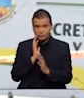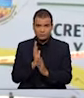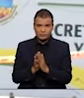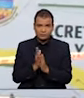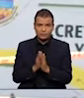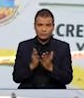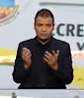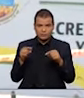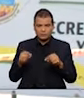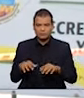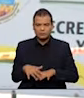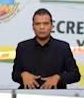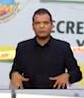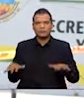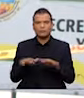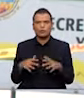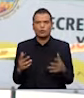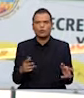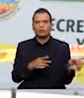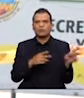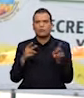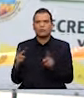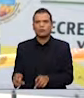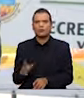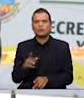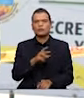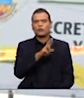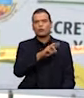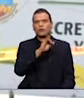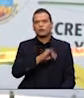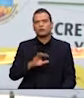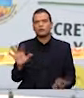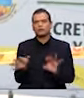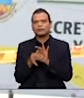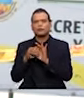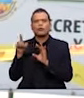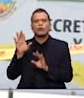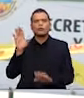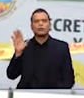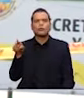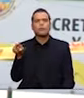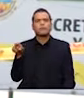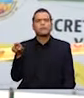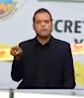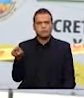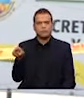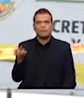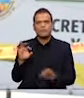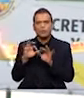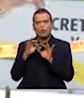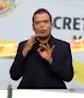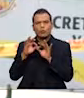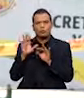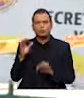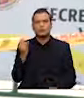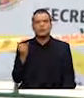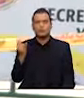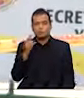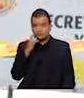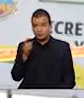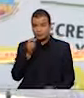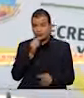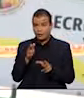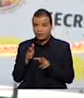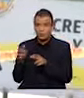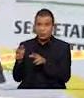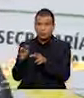saludo en la zona afectada, en el puente que comunica, como usted lo mencionaba, los municipios de Roldanillo con La Unión. Esta quebrada que ustedes